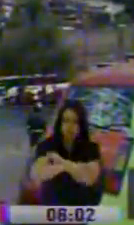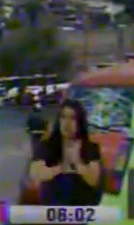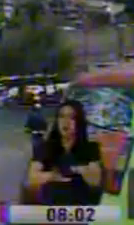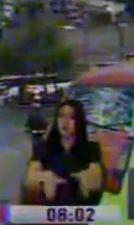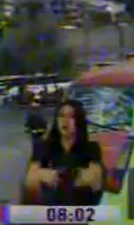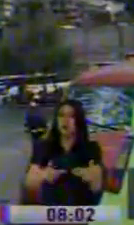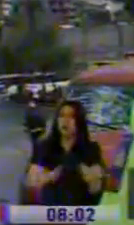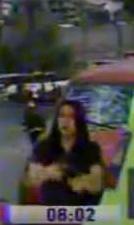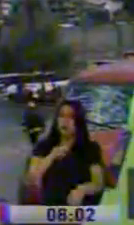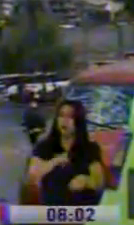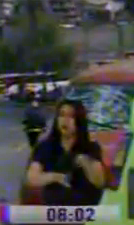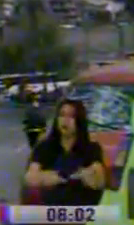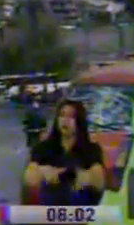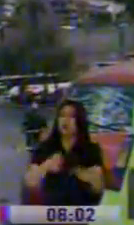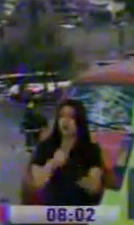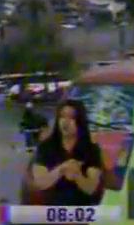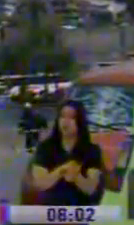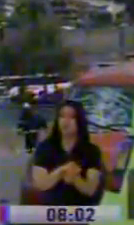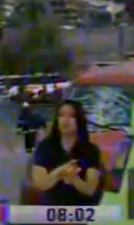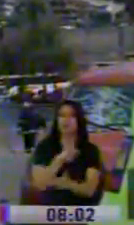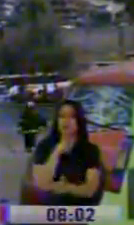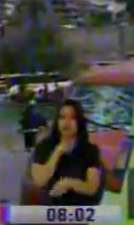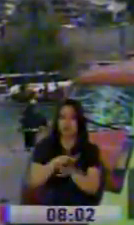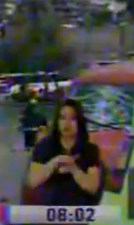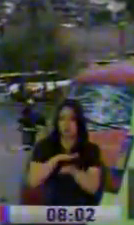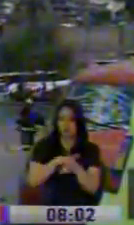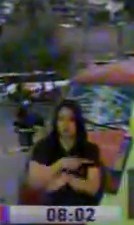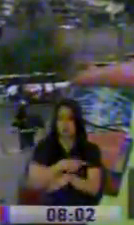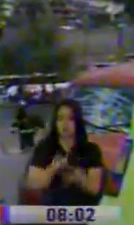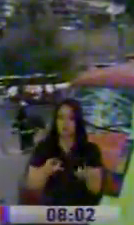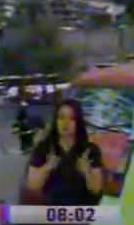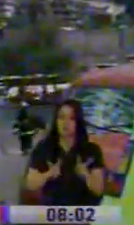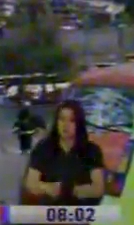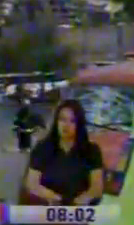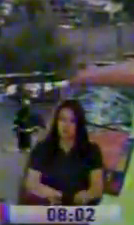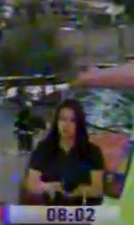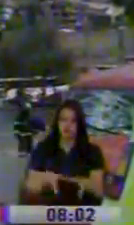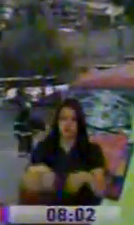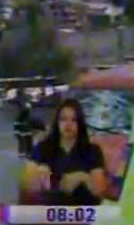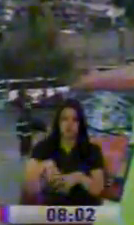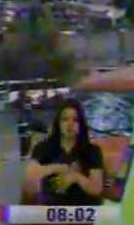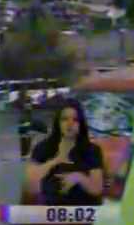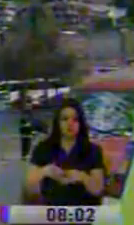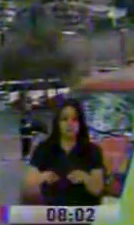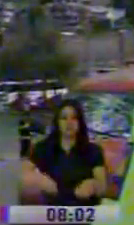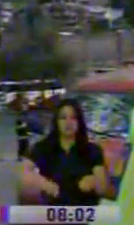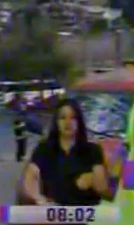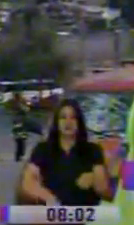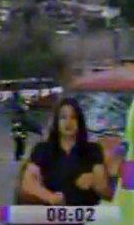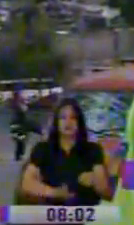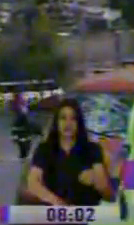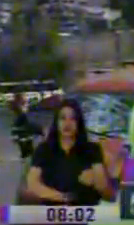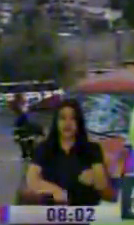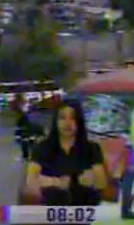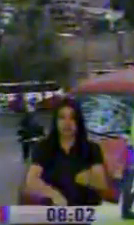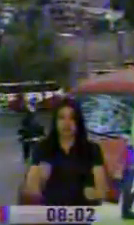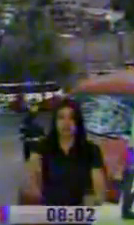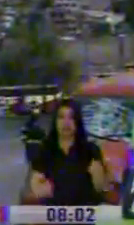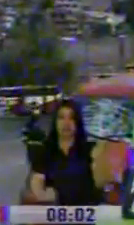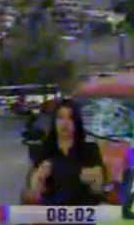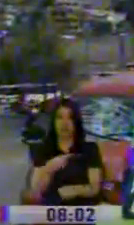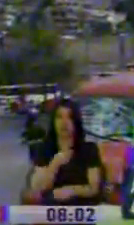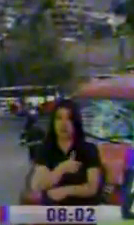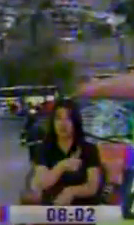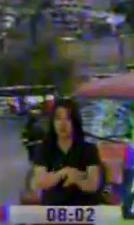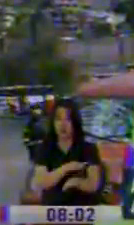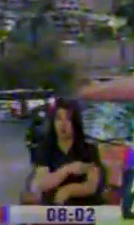del accidente de tránsito. De igual manera, al parecer también tendremos que hacer el arma y desarme del sistema de frenos del camión para determinar si es posiblemente